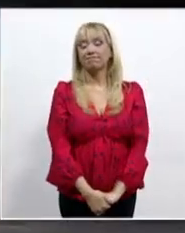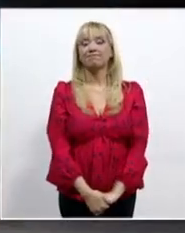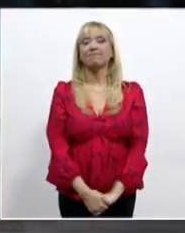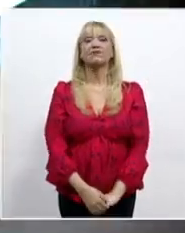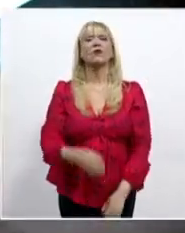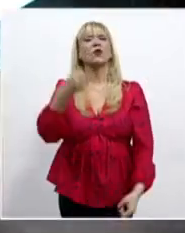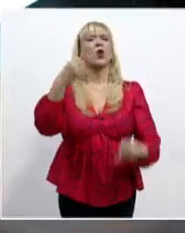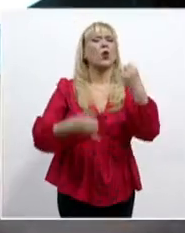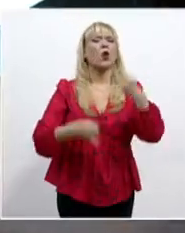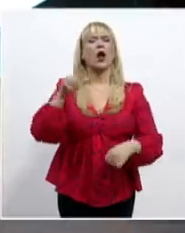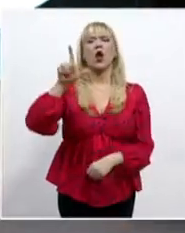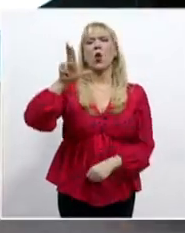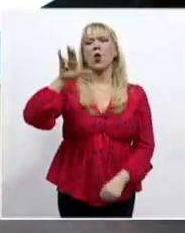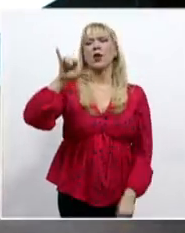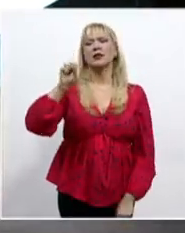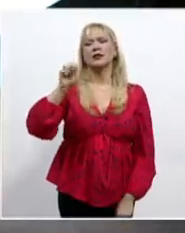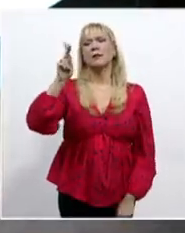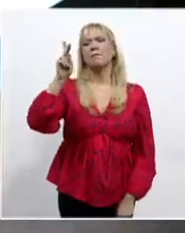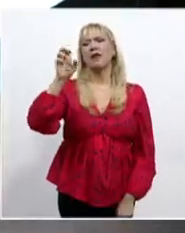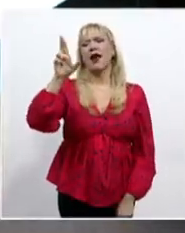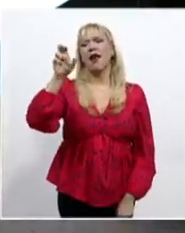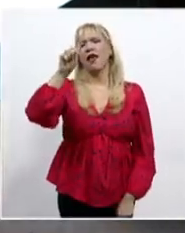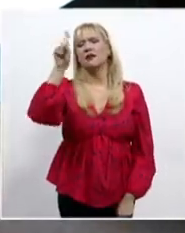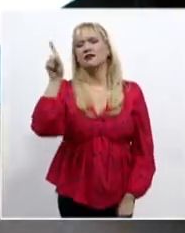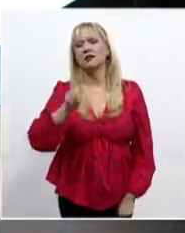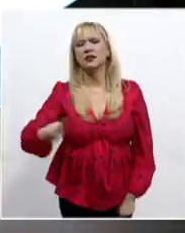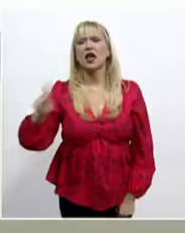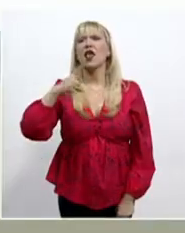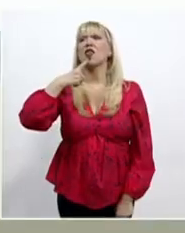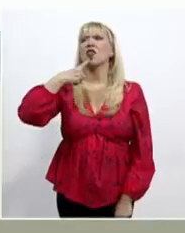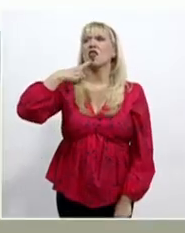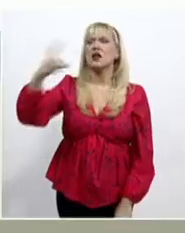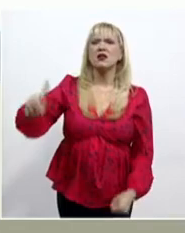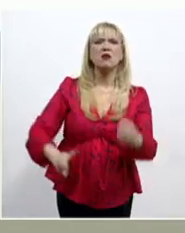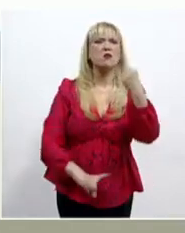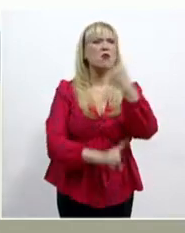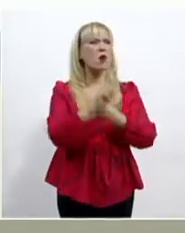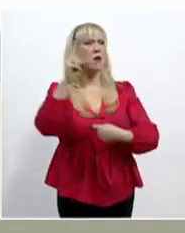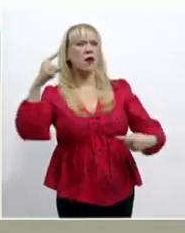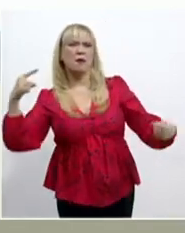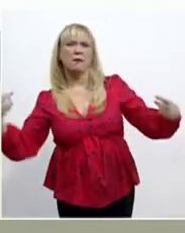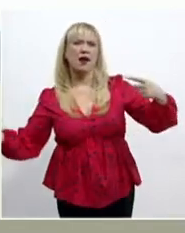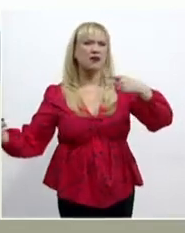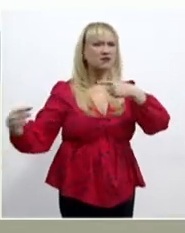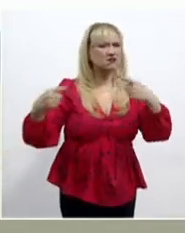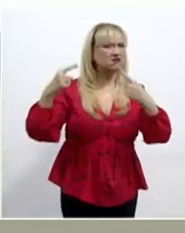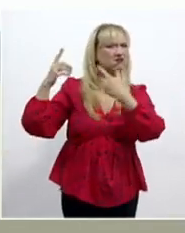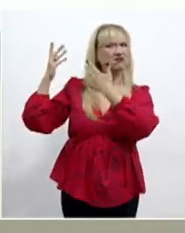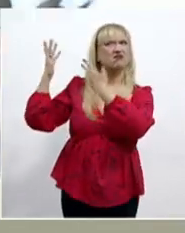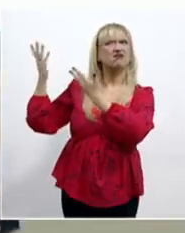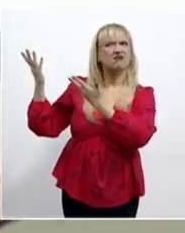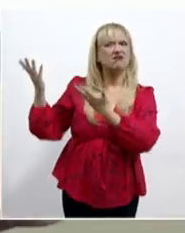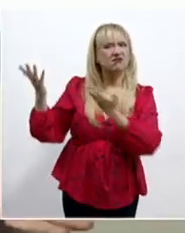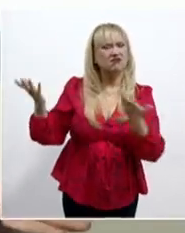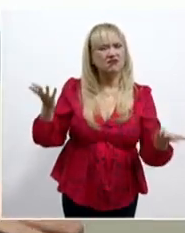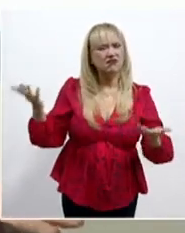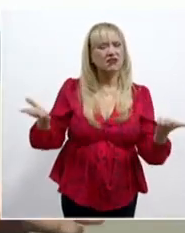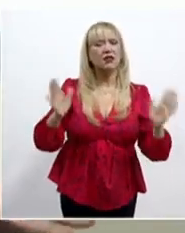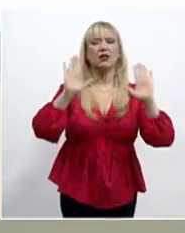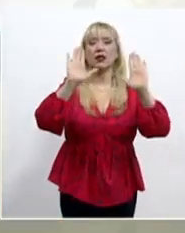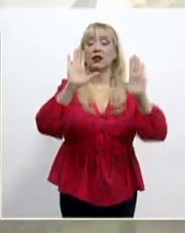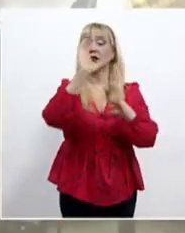El juez Luis Pérez Medel aseguró que los conflictos competenciales propician un retardo en la impartición de justicia, lo que afecta el